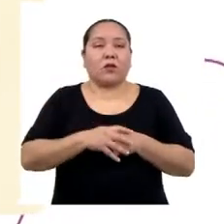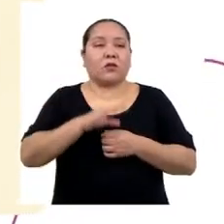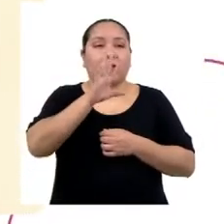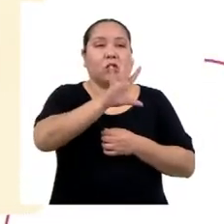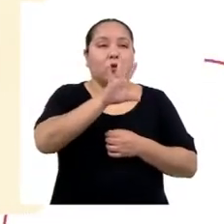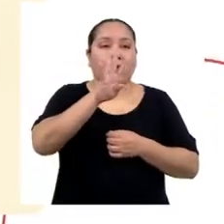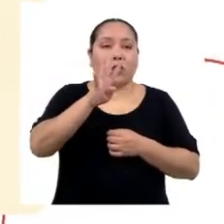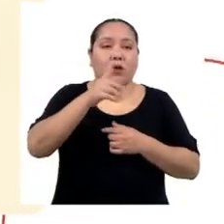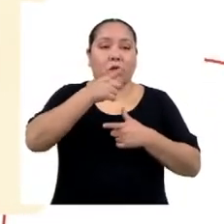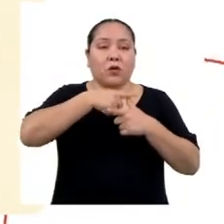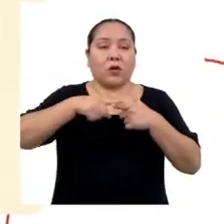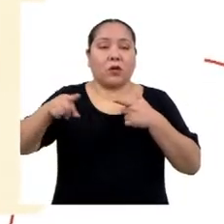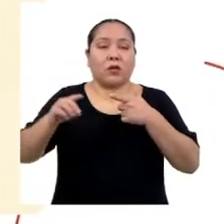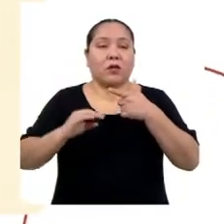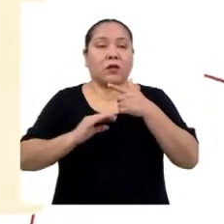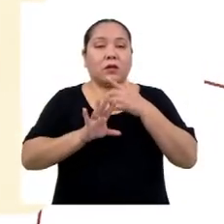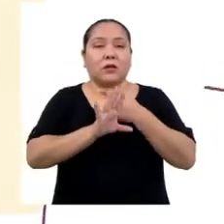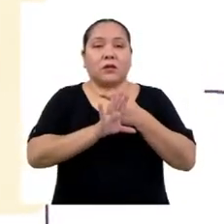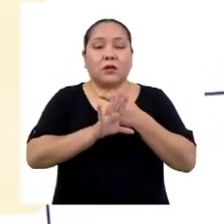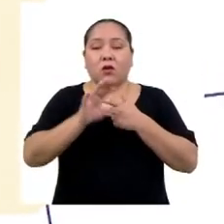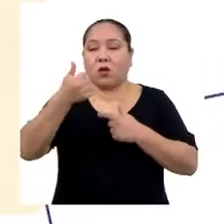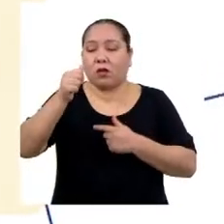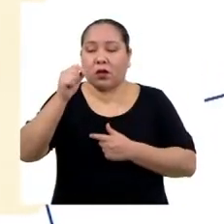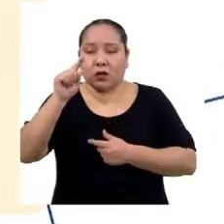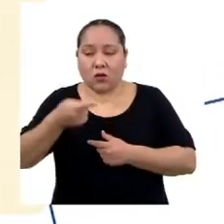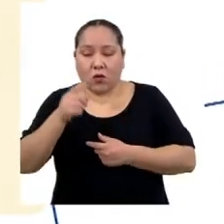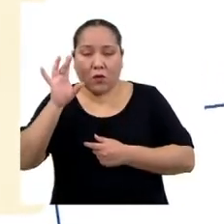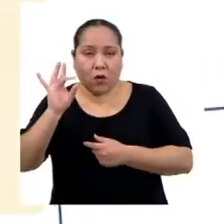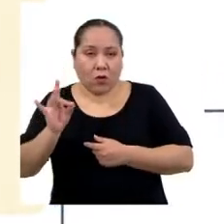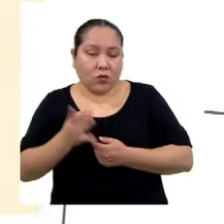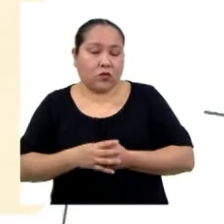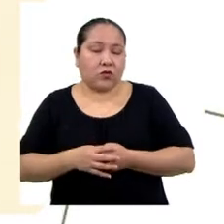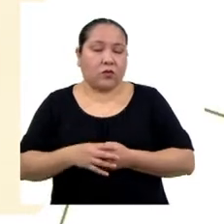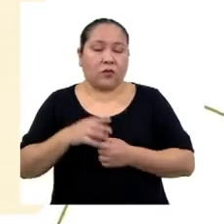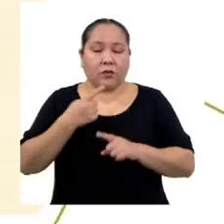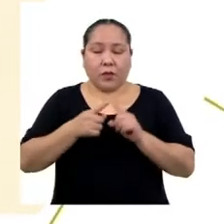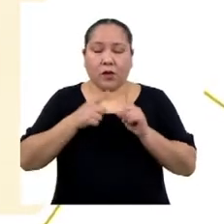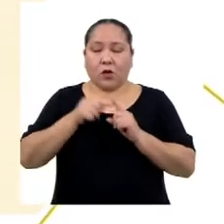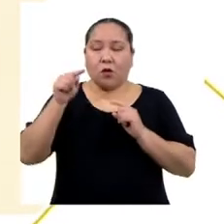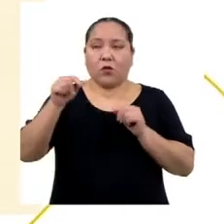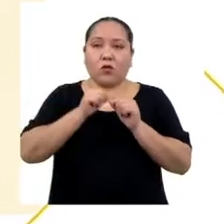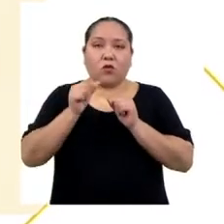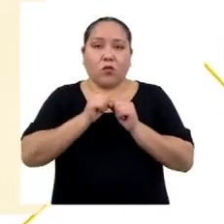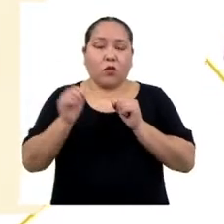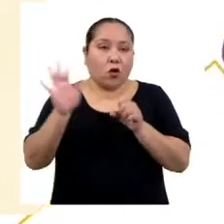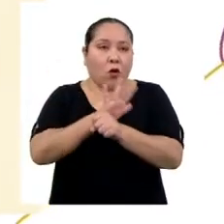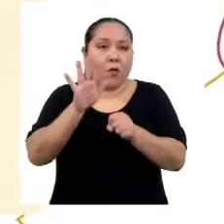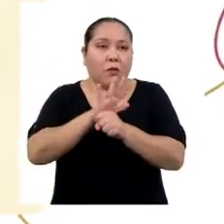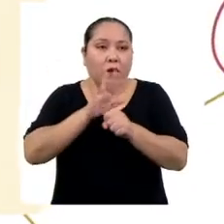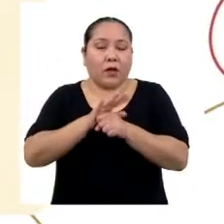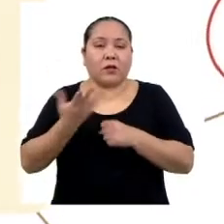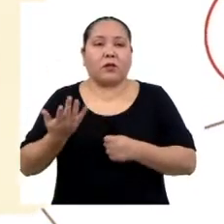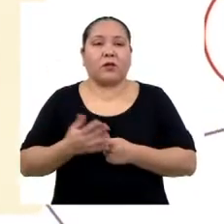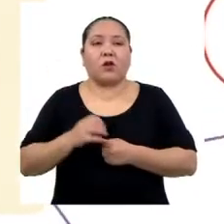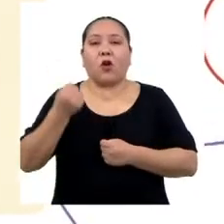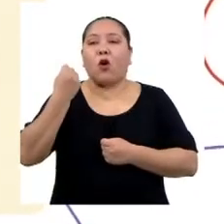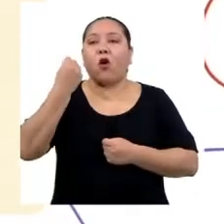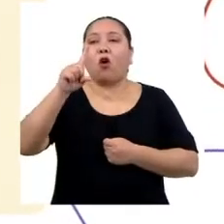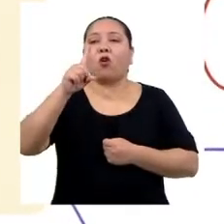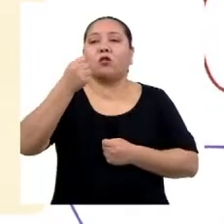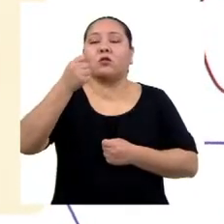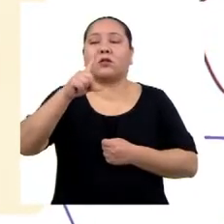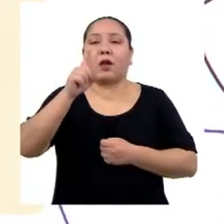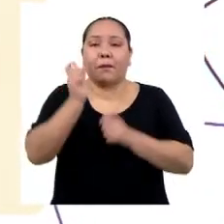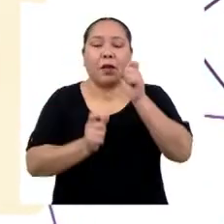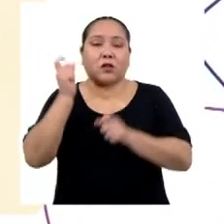54 entre 5 es 10,8, pero como debe ser un número entero, entonces son 11 personas